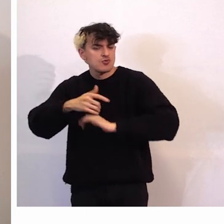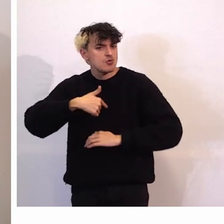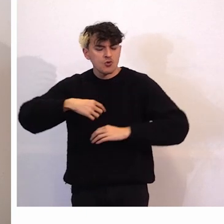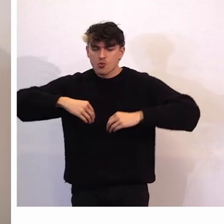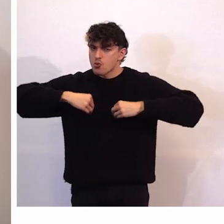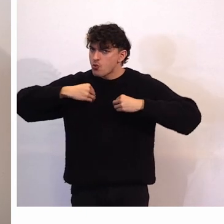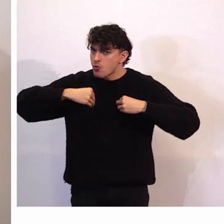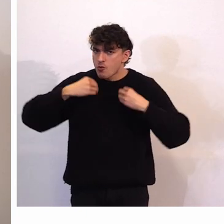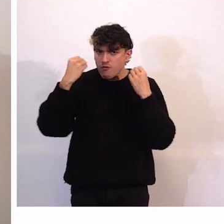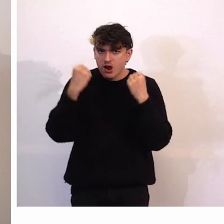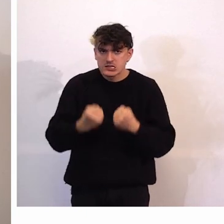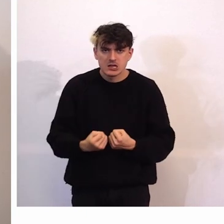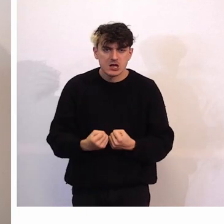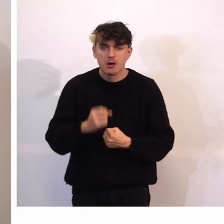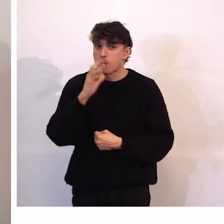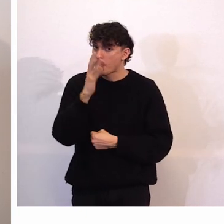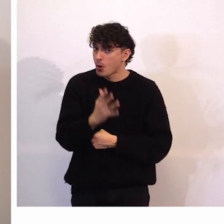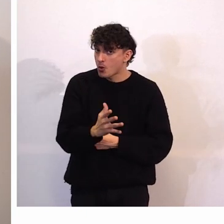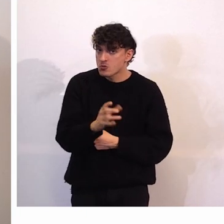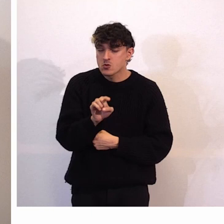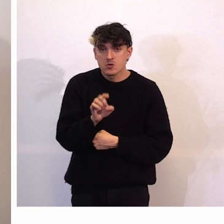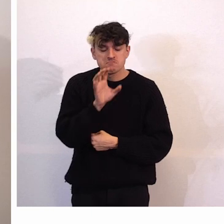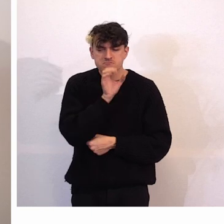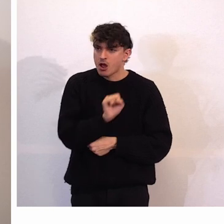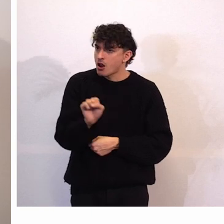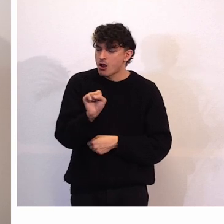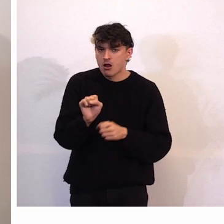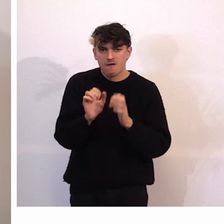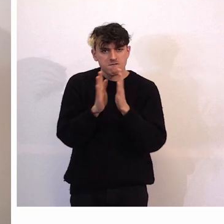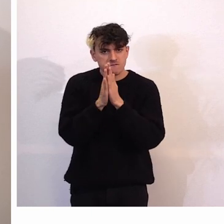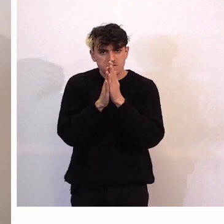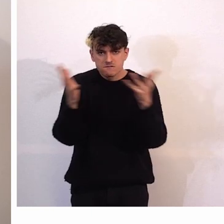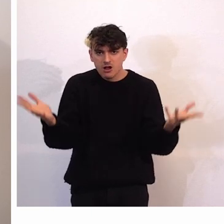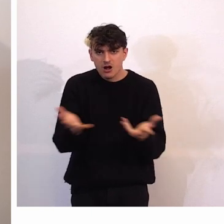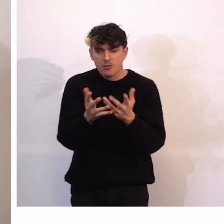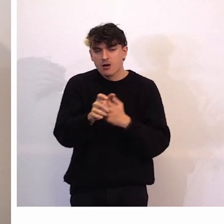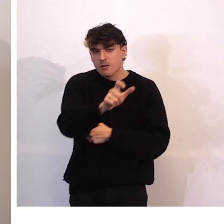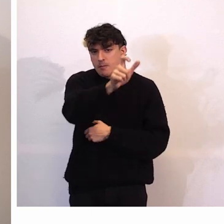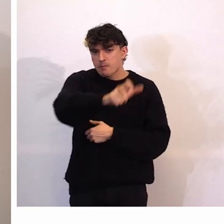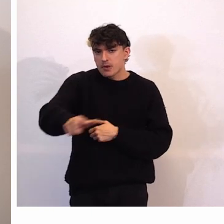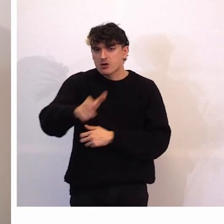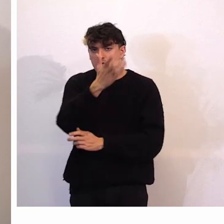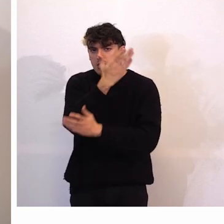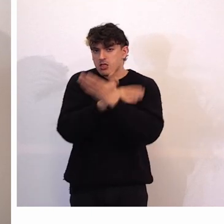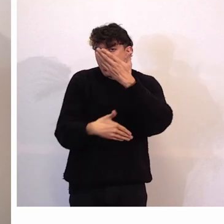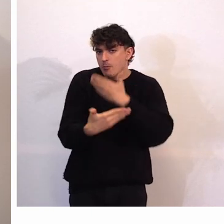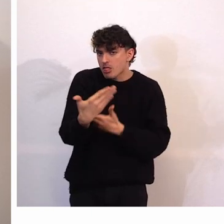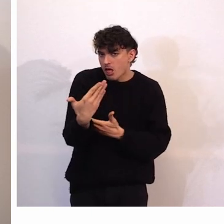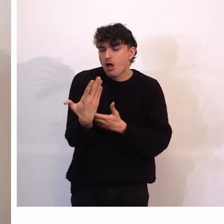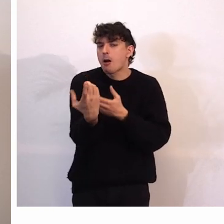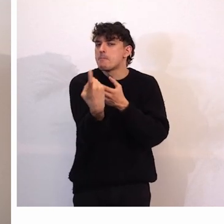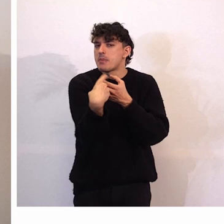un montón, porque es una forma estupenda de animar a las personas con discapacidad a